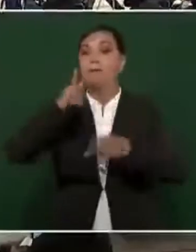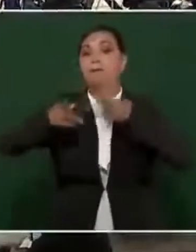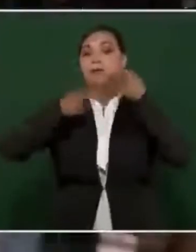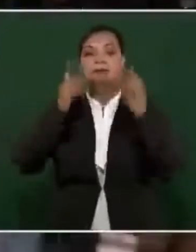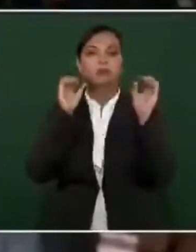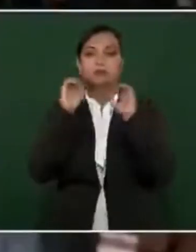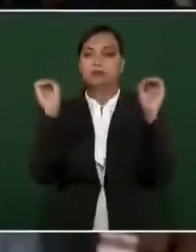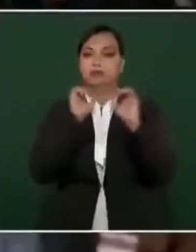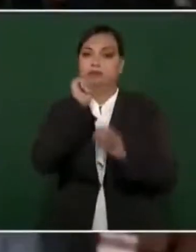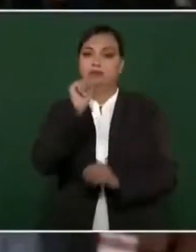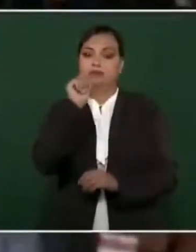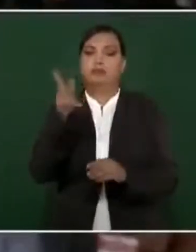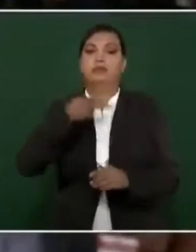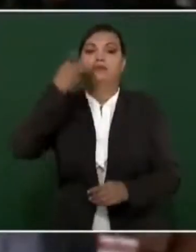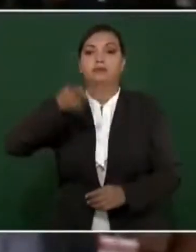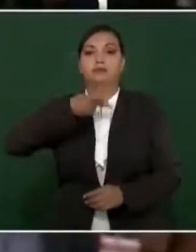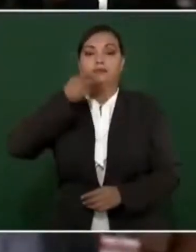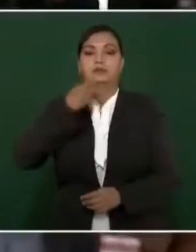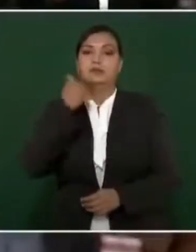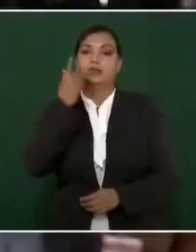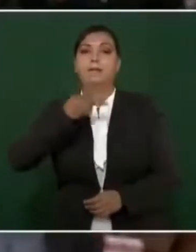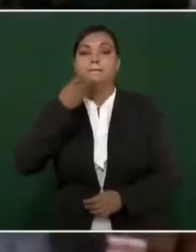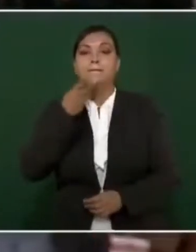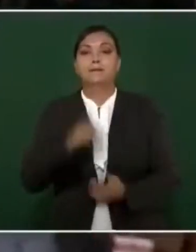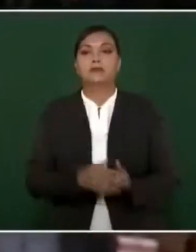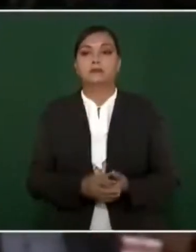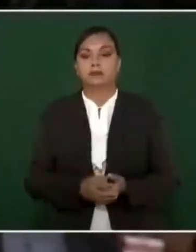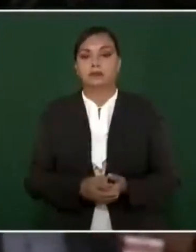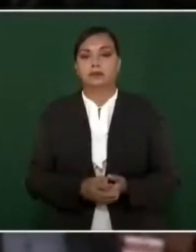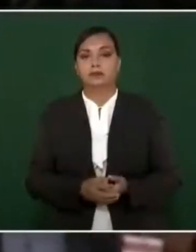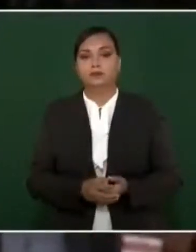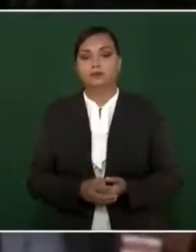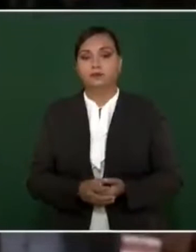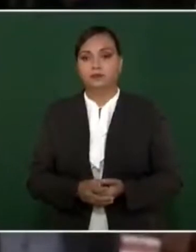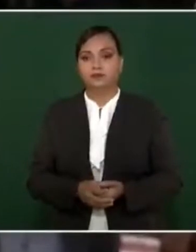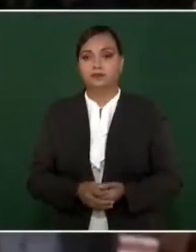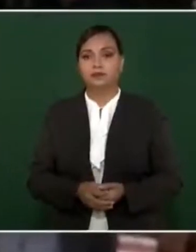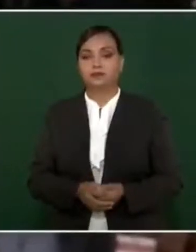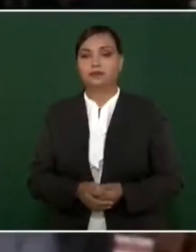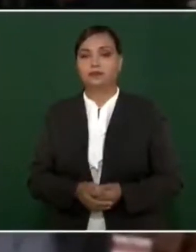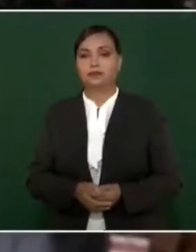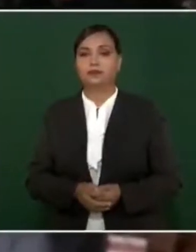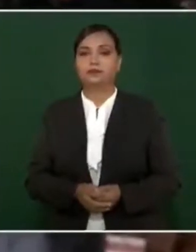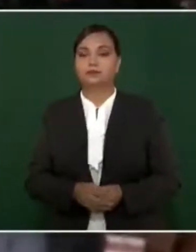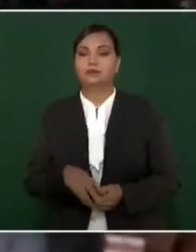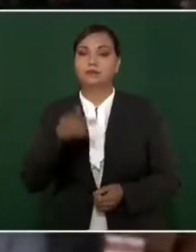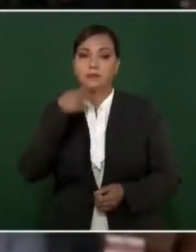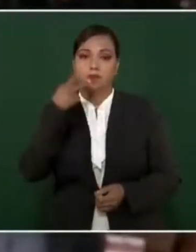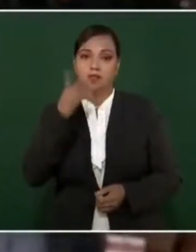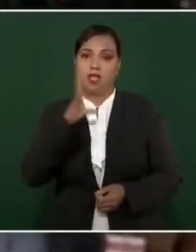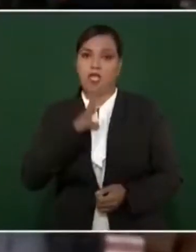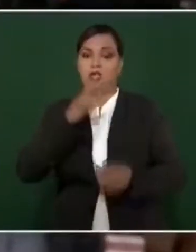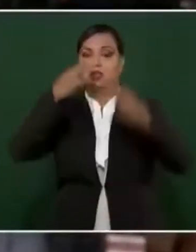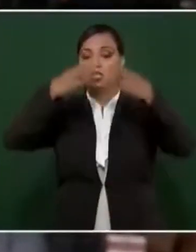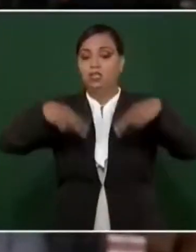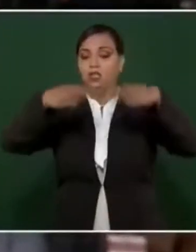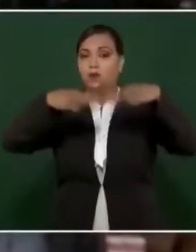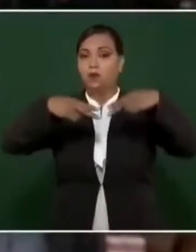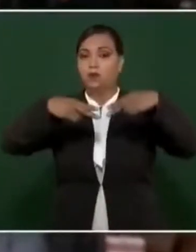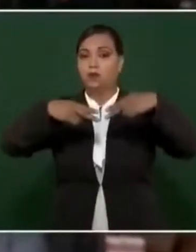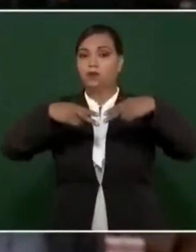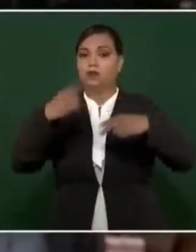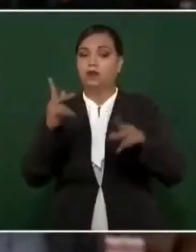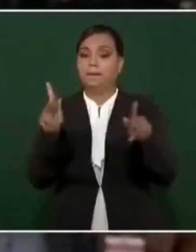preguntas. Hay empresas que se dedican a la venta de energía eólica aquí en Tamaulipas de anteriores